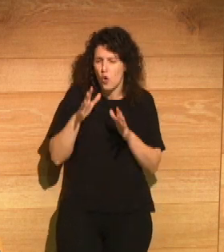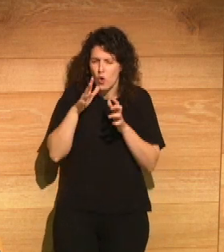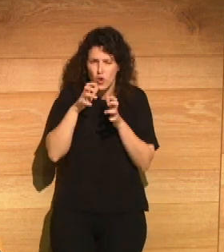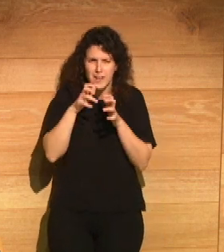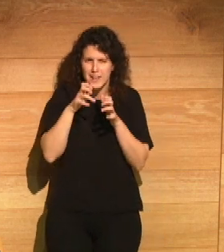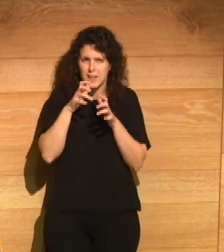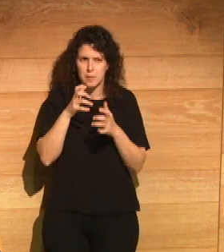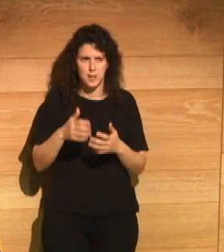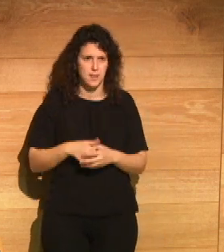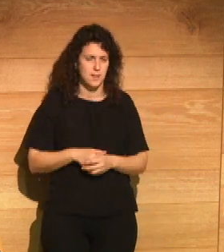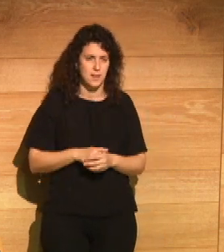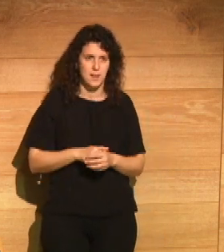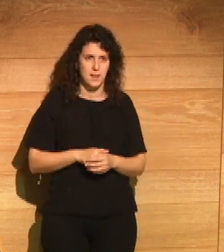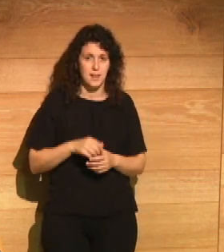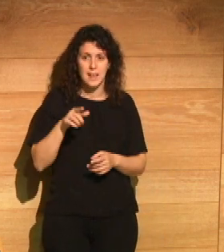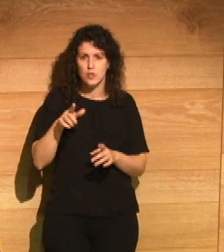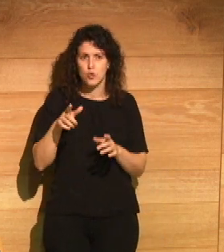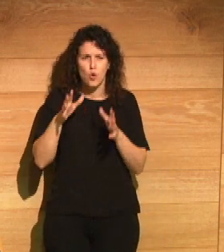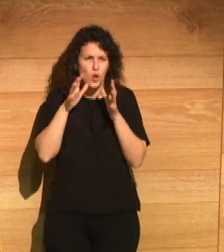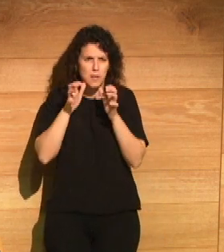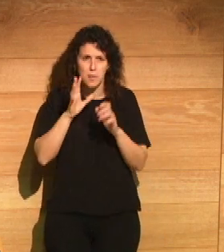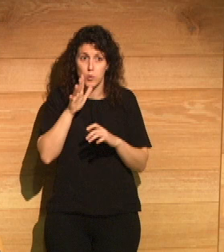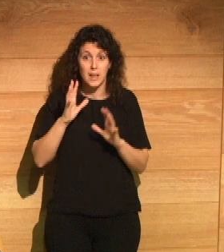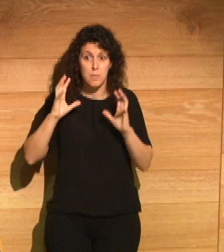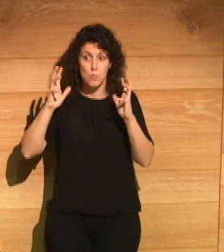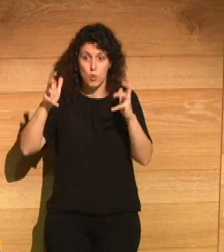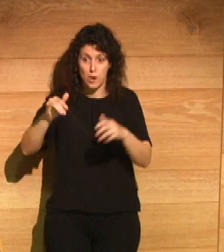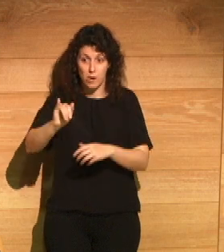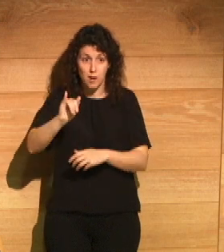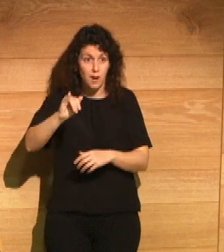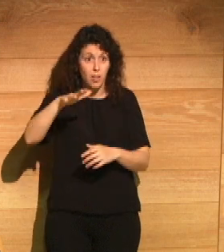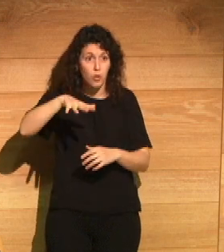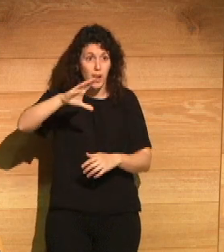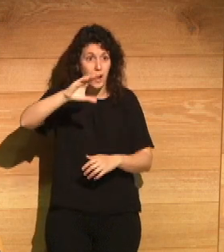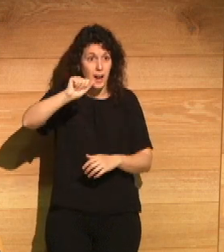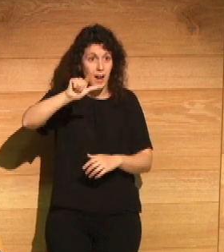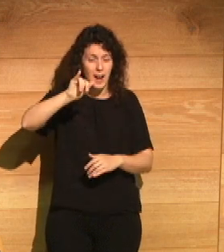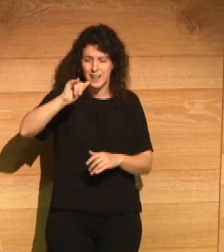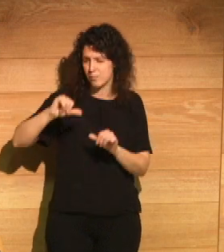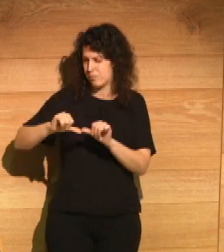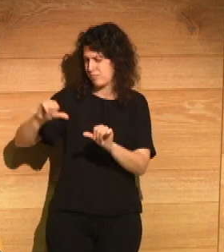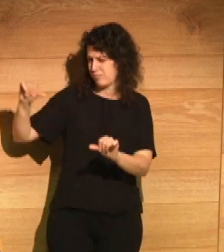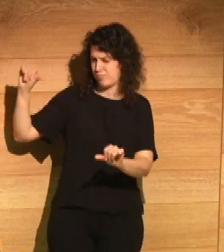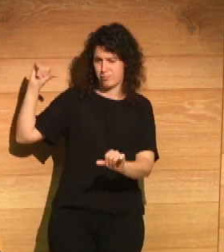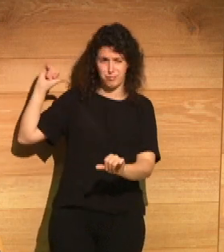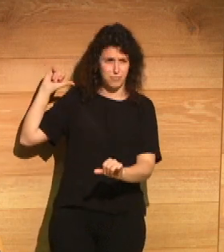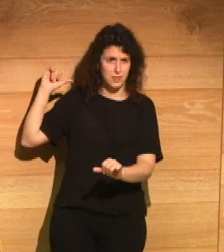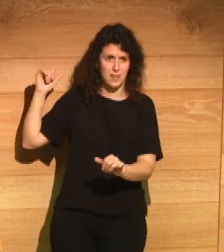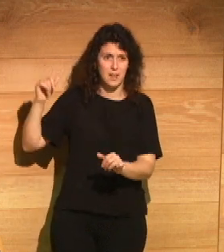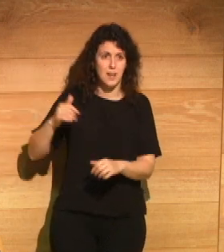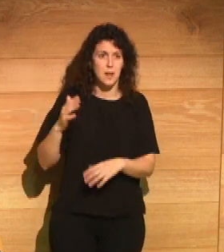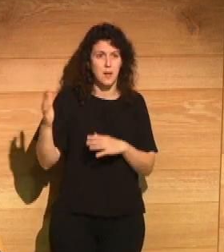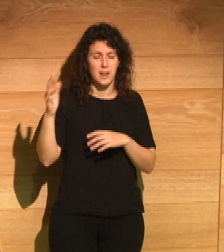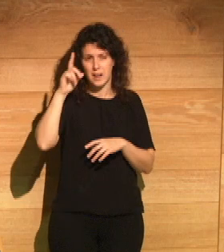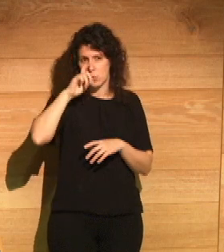el viruñas, además que son unos monstruos que existen en Cali de toda la vida, y cuando íbamos a